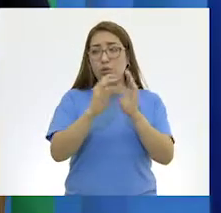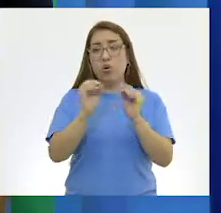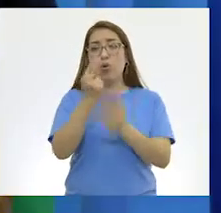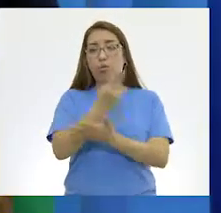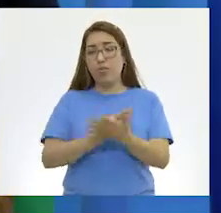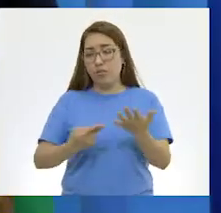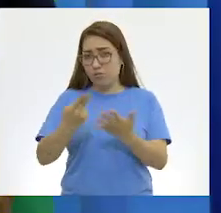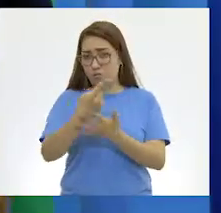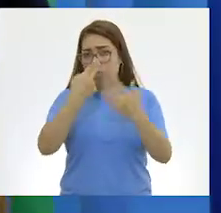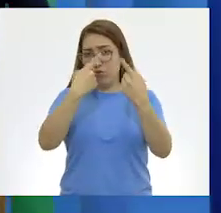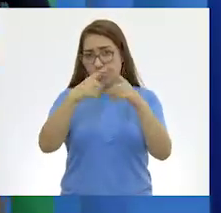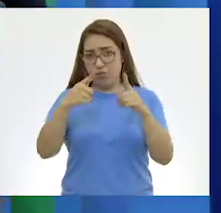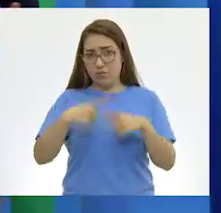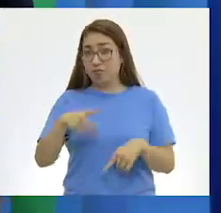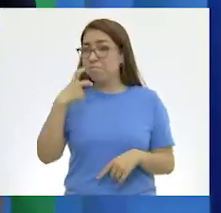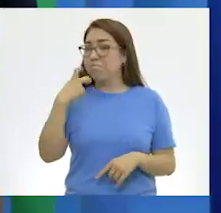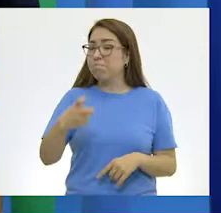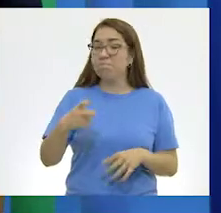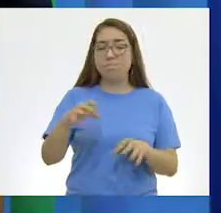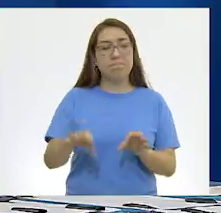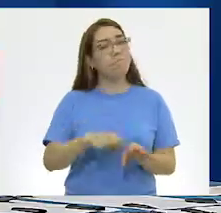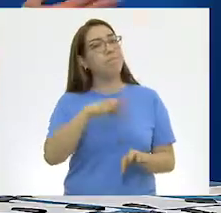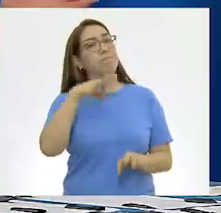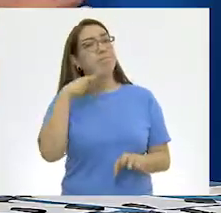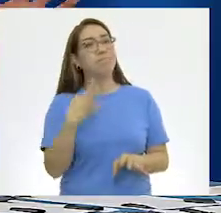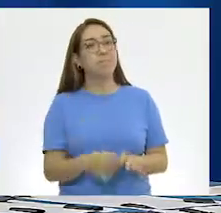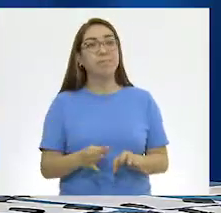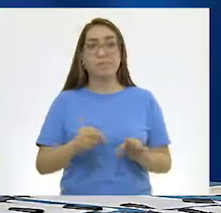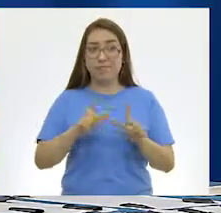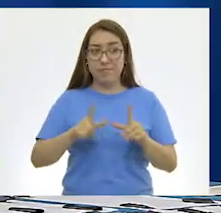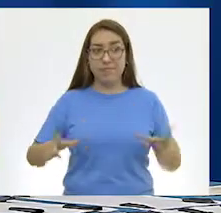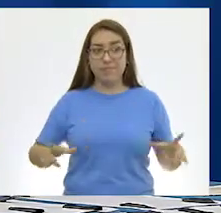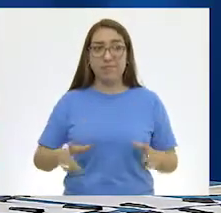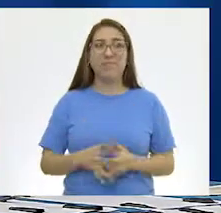Me parece perfecto. Muy bien. ¿Están listos? Sí.